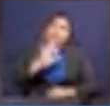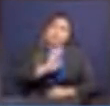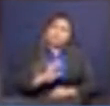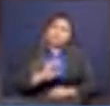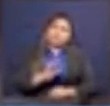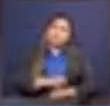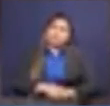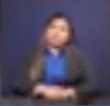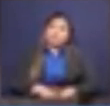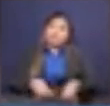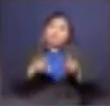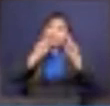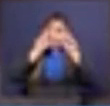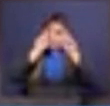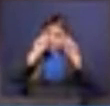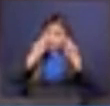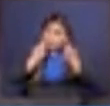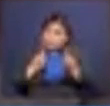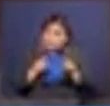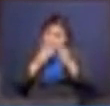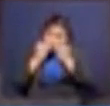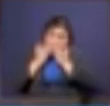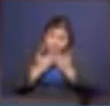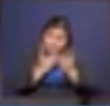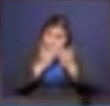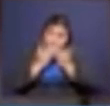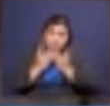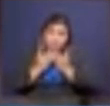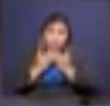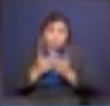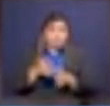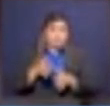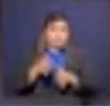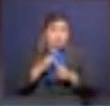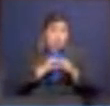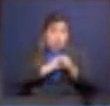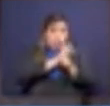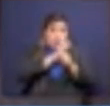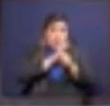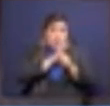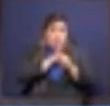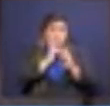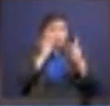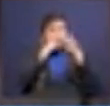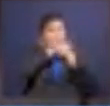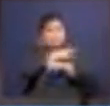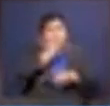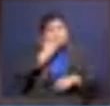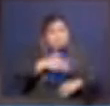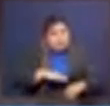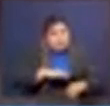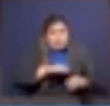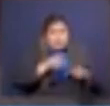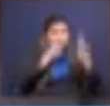la educación. Hemos convertido una crisis en oportunidad.